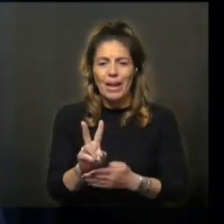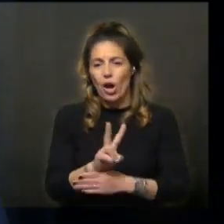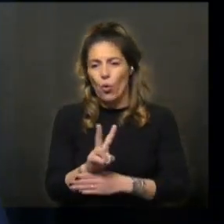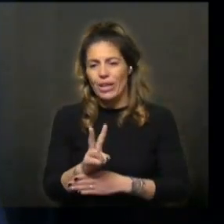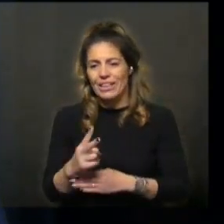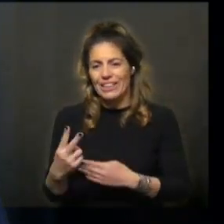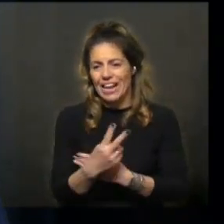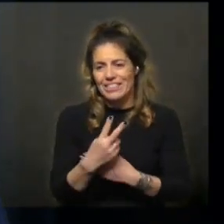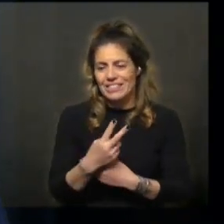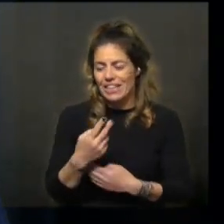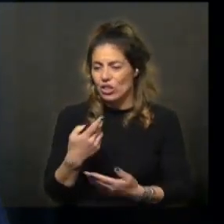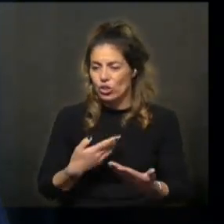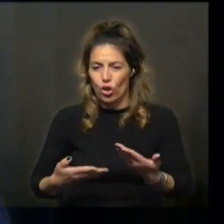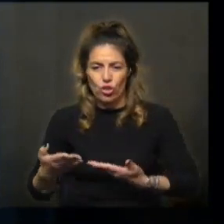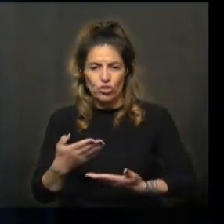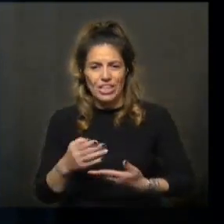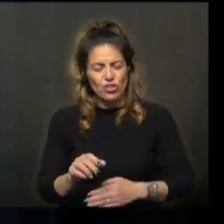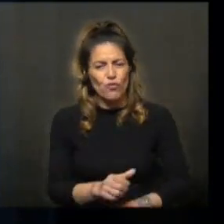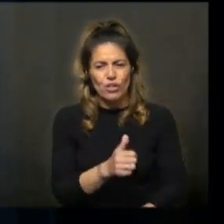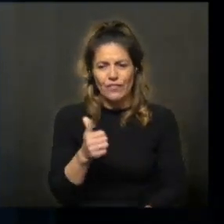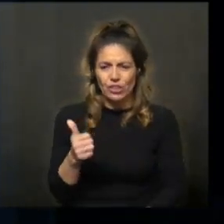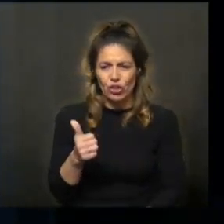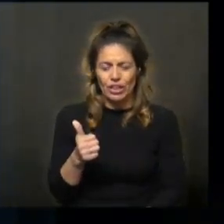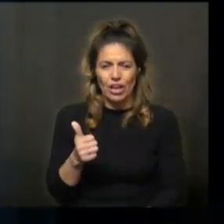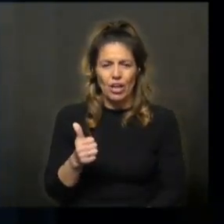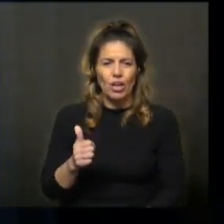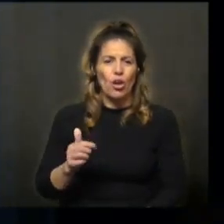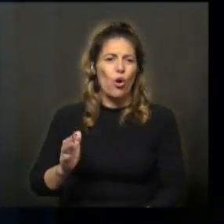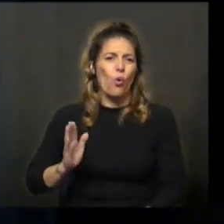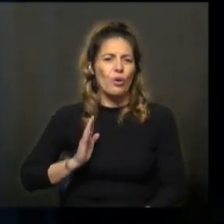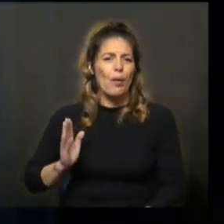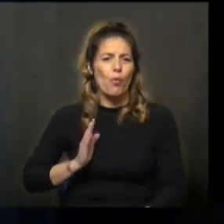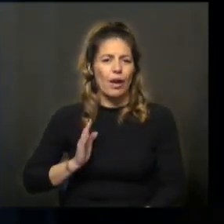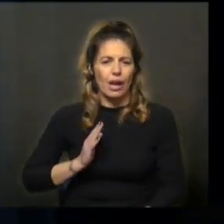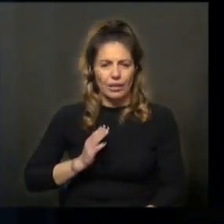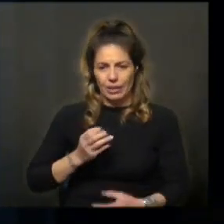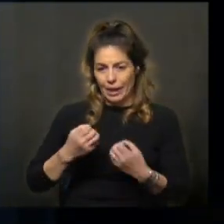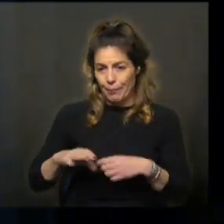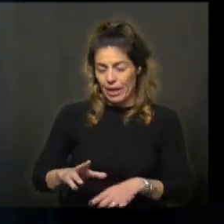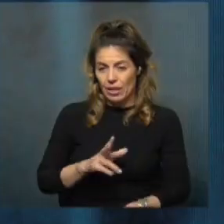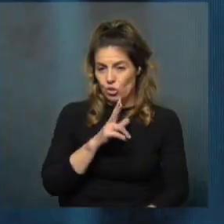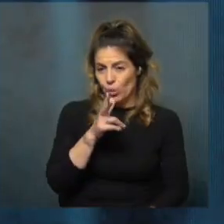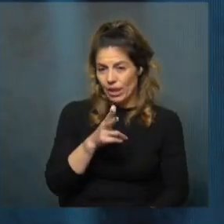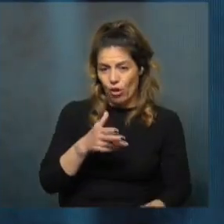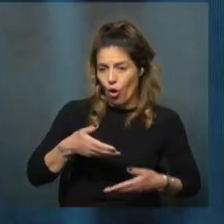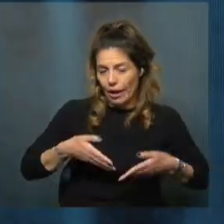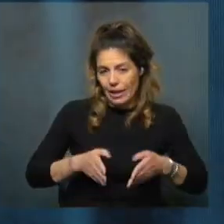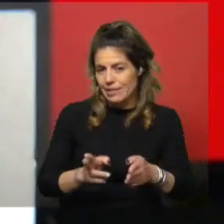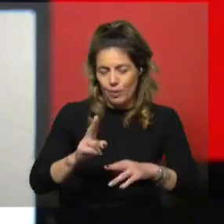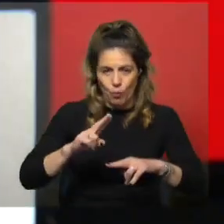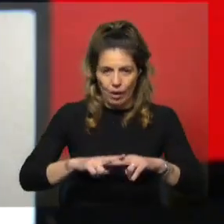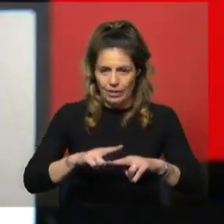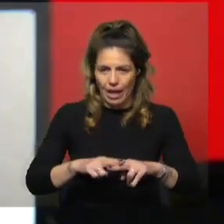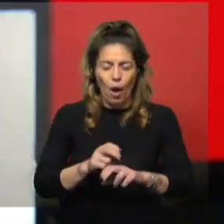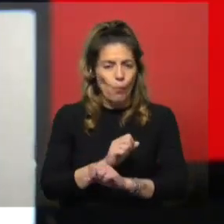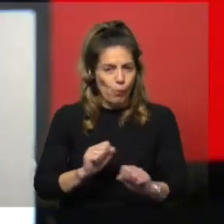una victoria no Y entonces una mujer que va y pierde su hijo o que nace muerta puede